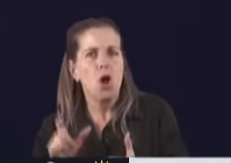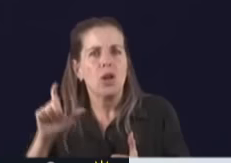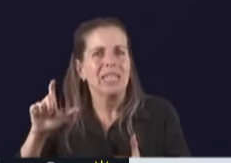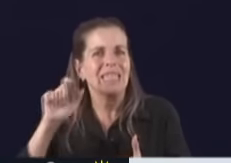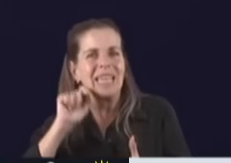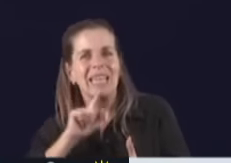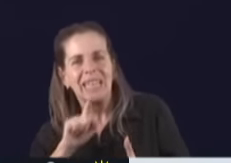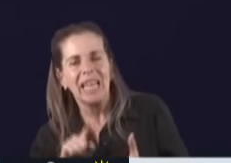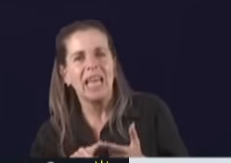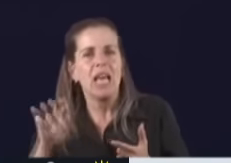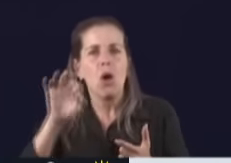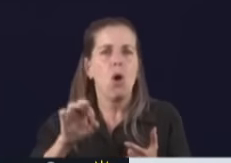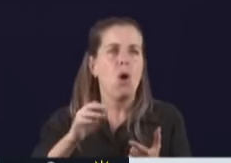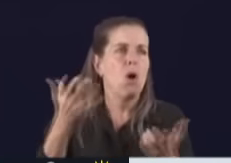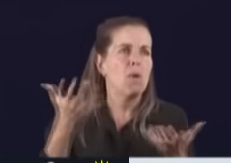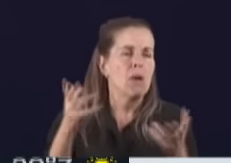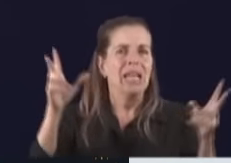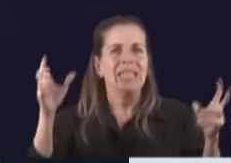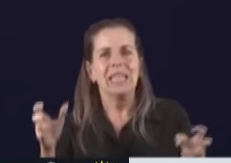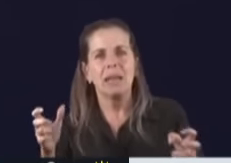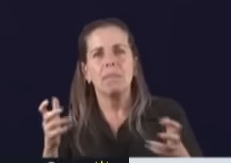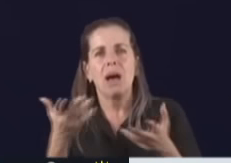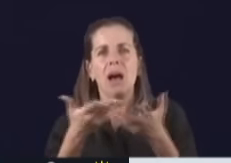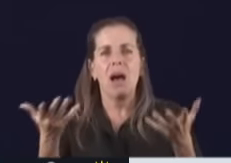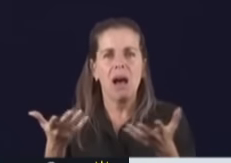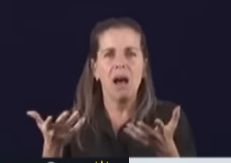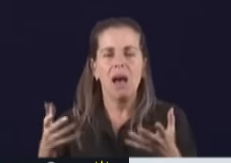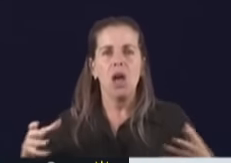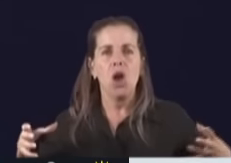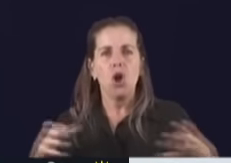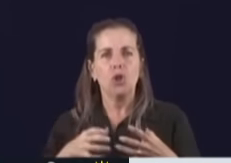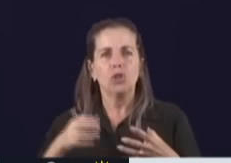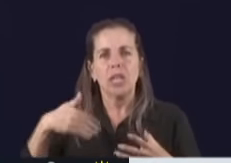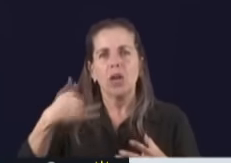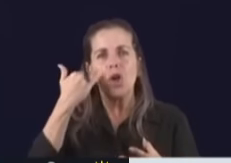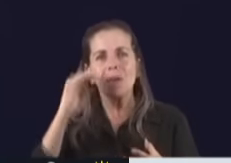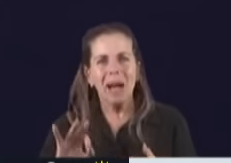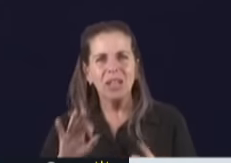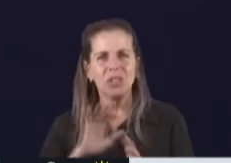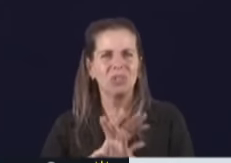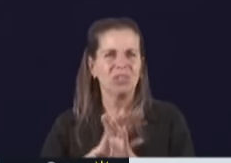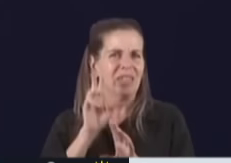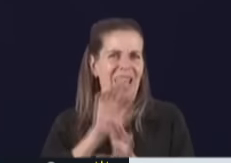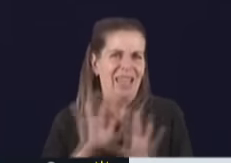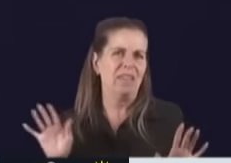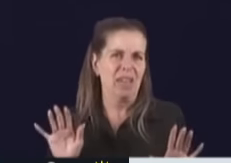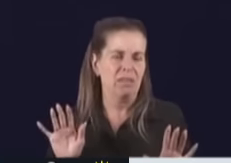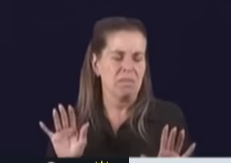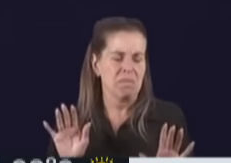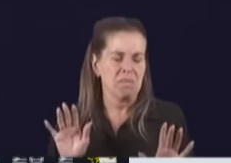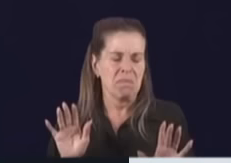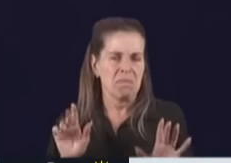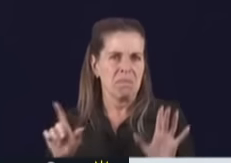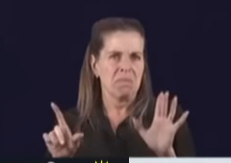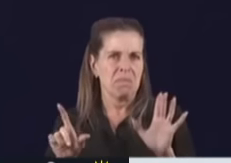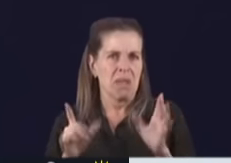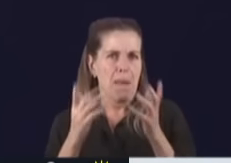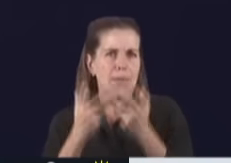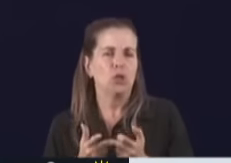ni ningún tema que tenga que ver con discusiones del Consejo de Mayo, entre ellas la modernización laboral. Nada tuvo que ver con